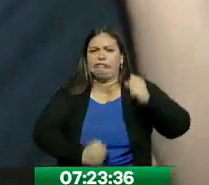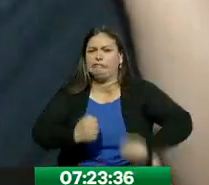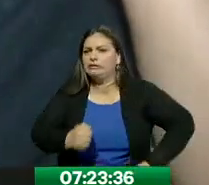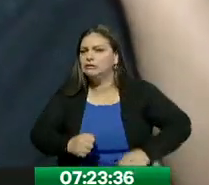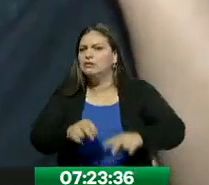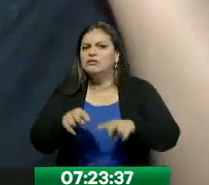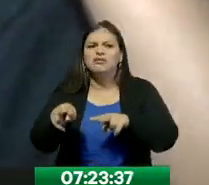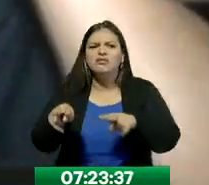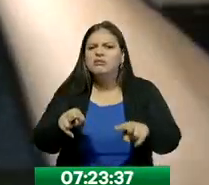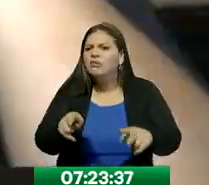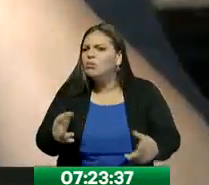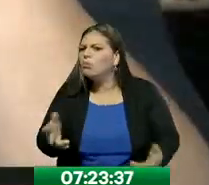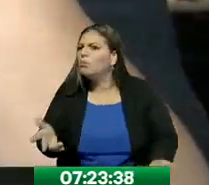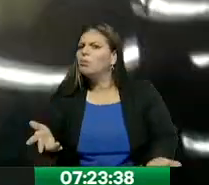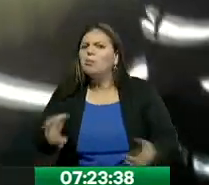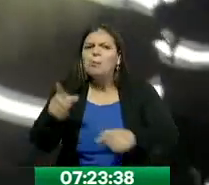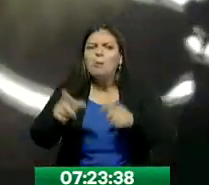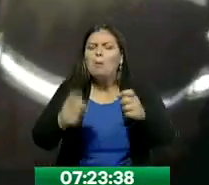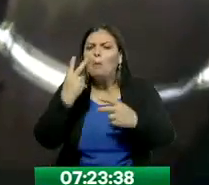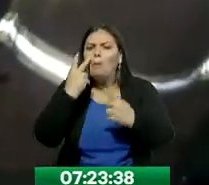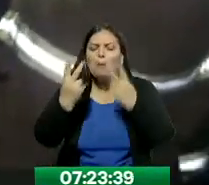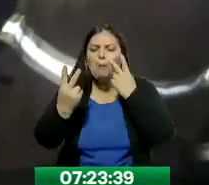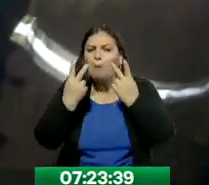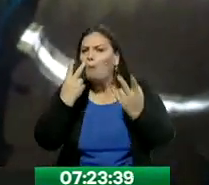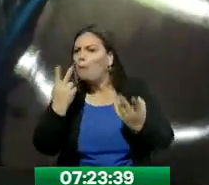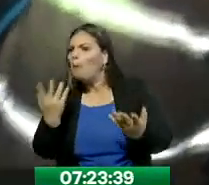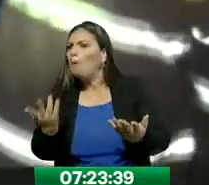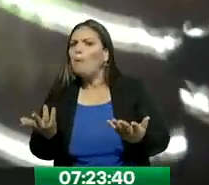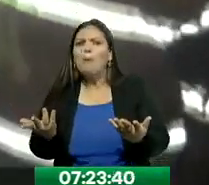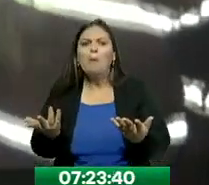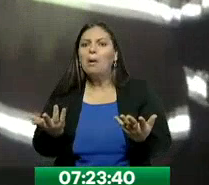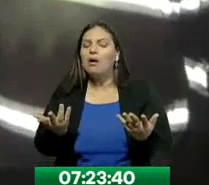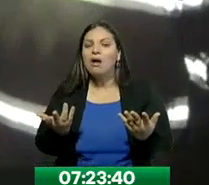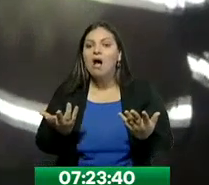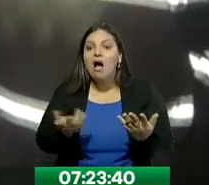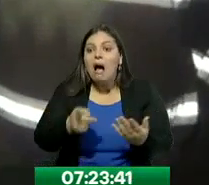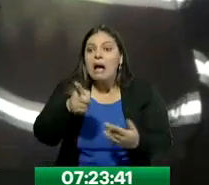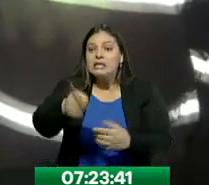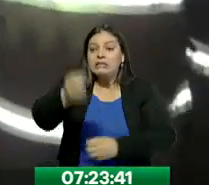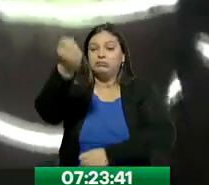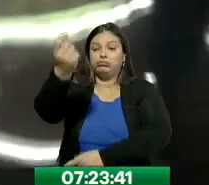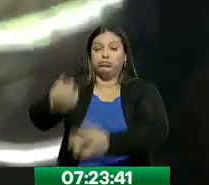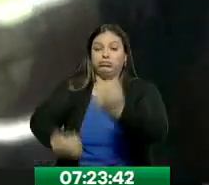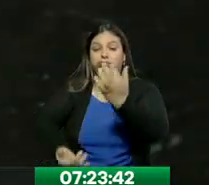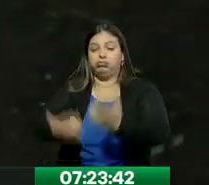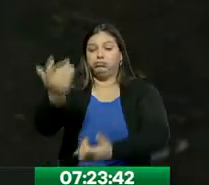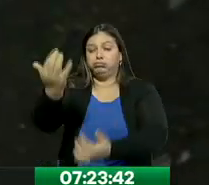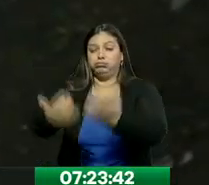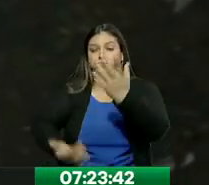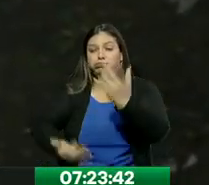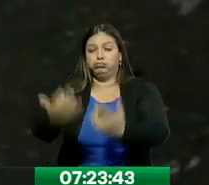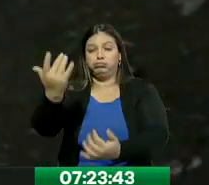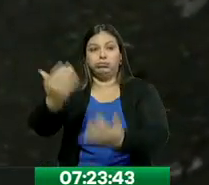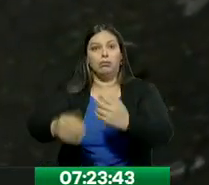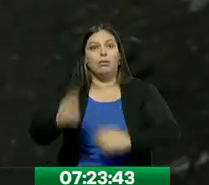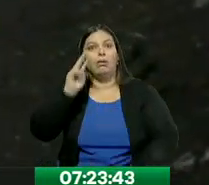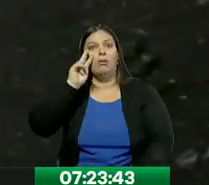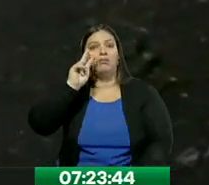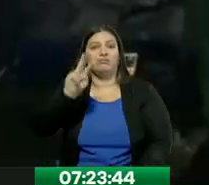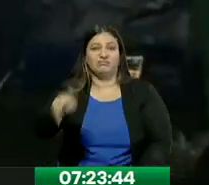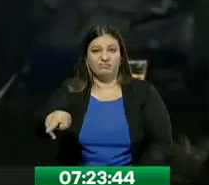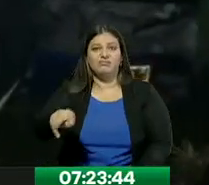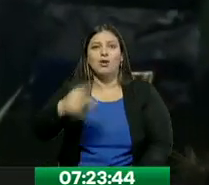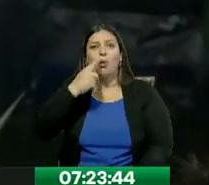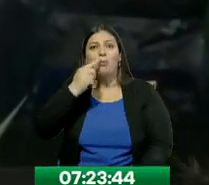en la carretera. Ah, ya. Claro, y cuando ya vimos la llama aquí, entonces ahí nos acercamos a ver que estaba en llamas. Tres ocupantes del